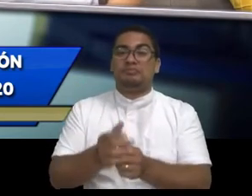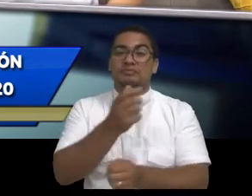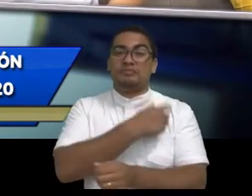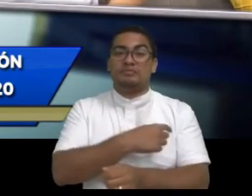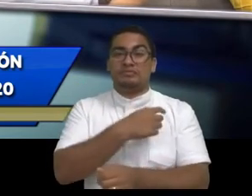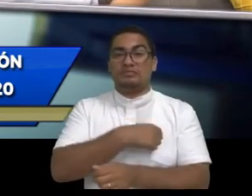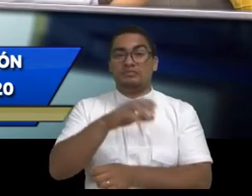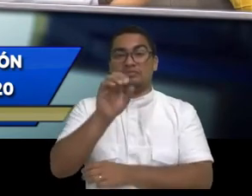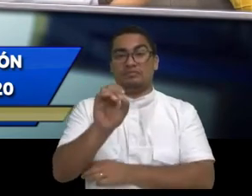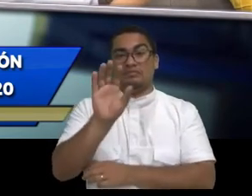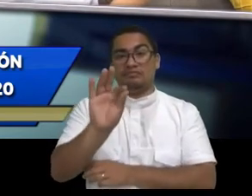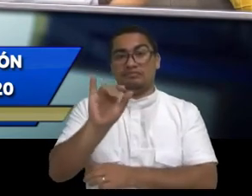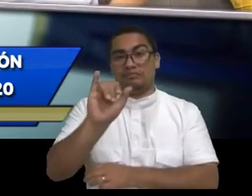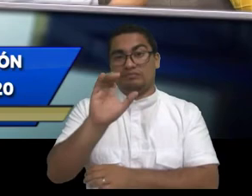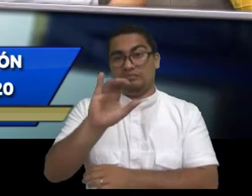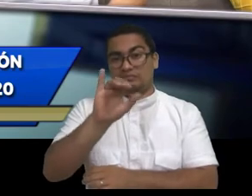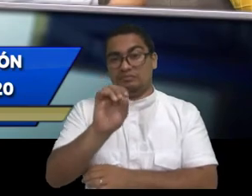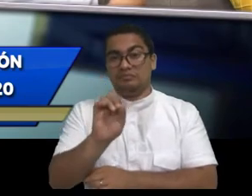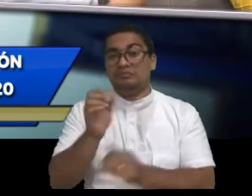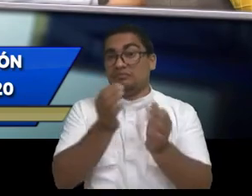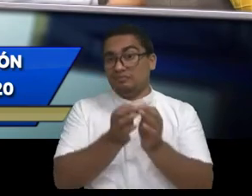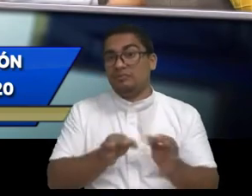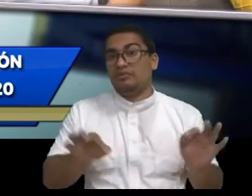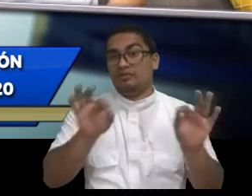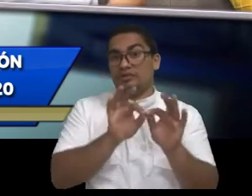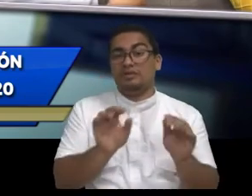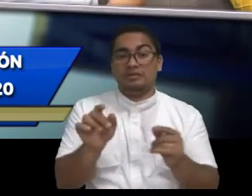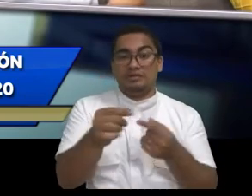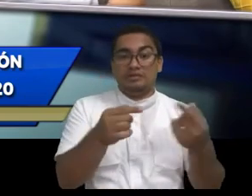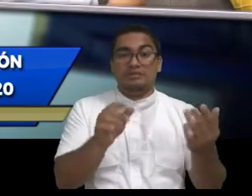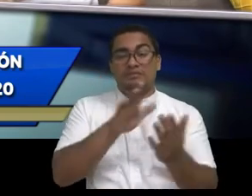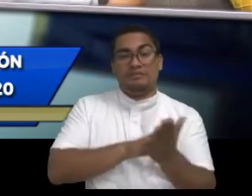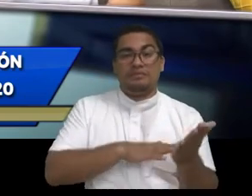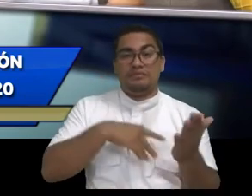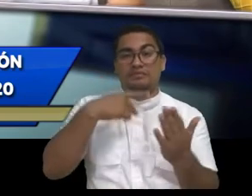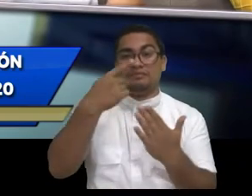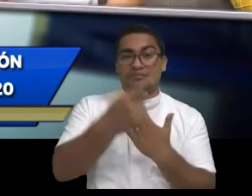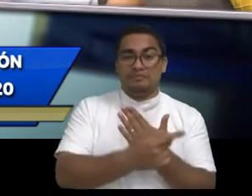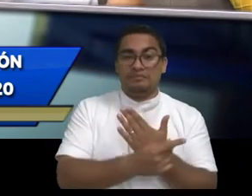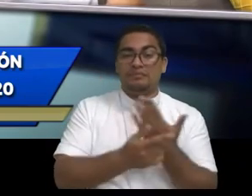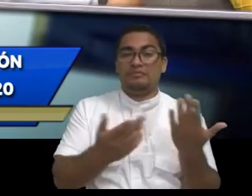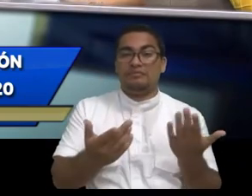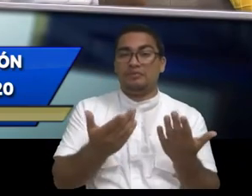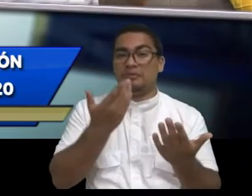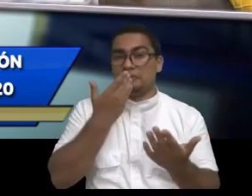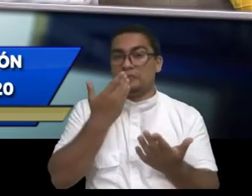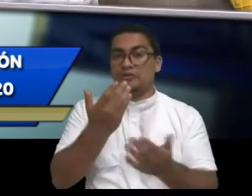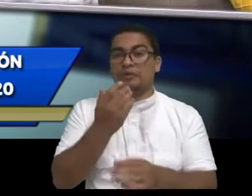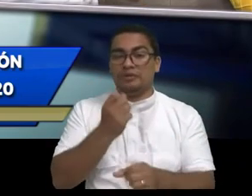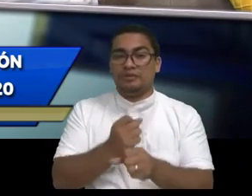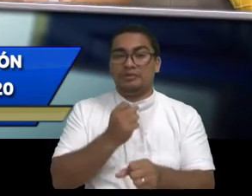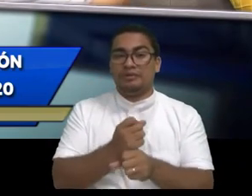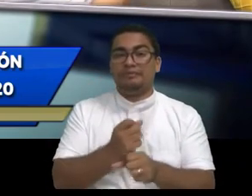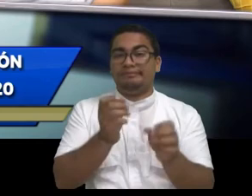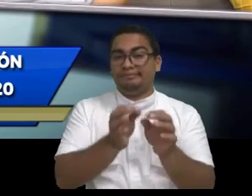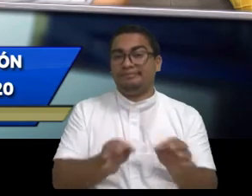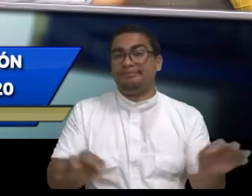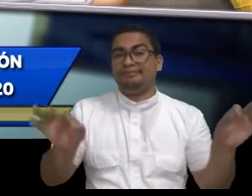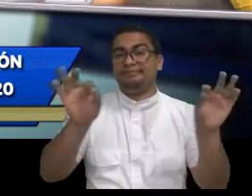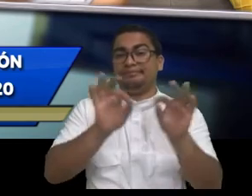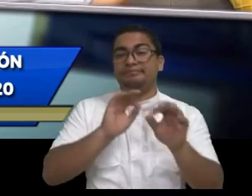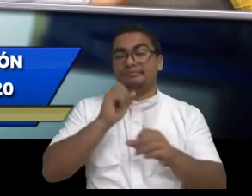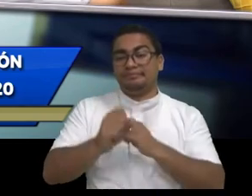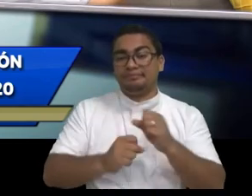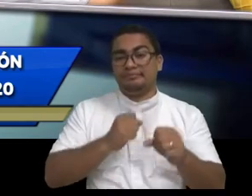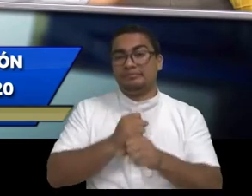es una estrategia muy importante es parte de esos programas socios productivos que están dentro de nuestro eje de fortalecimiento este año